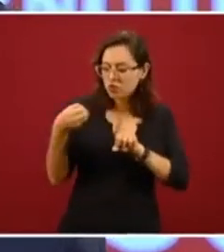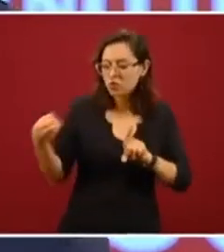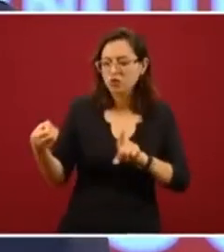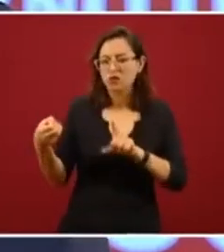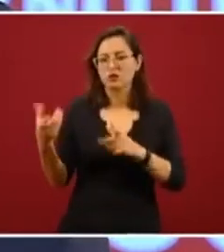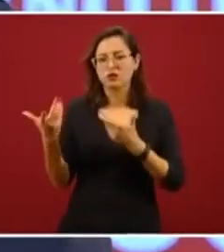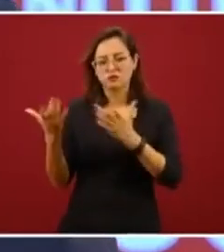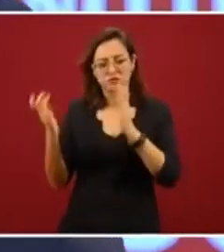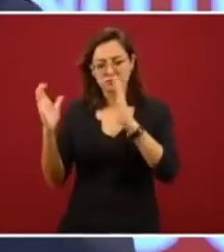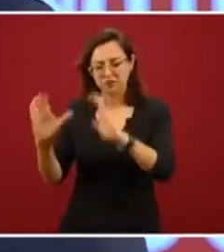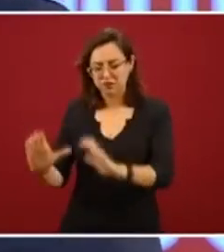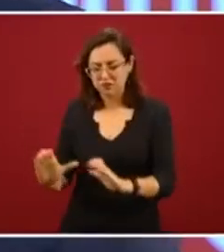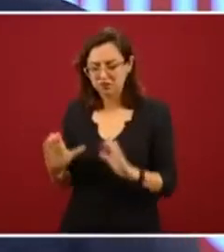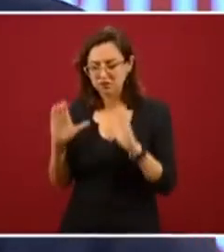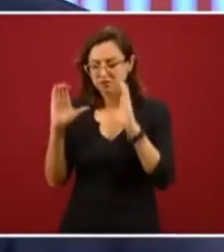para cuidar